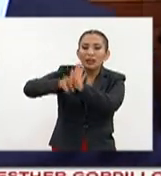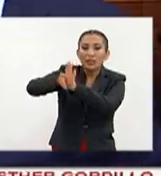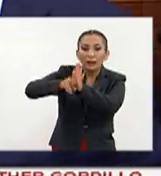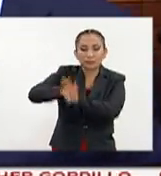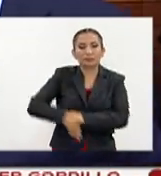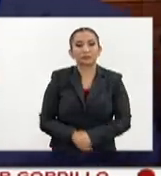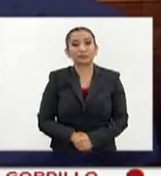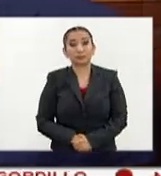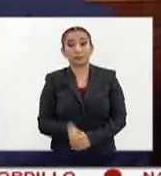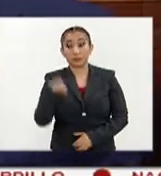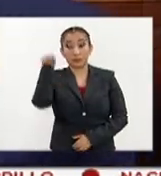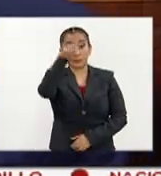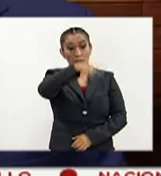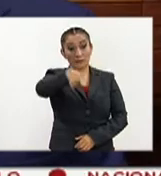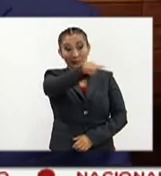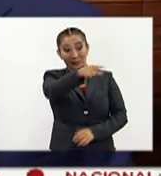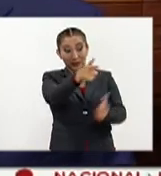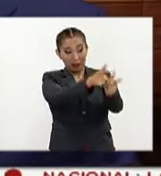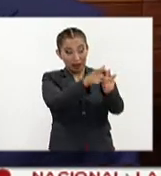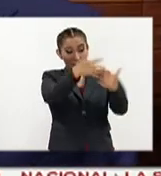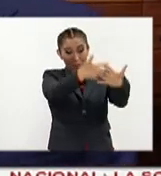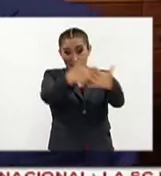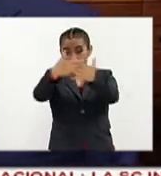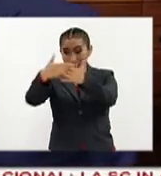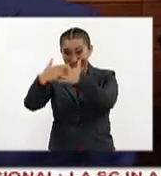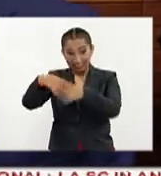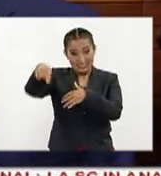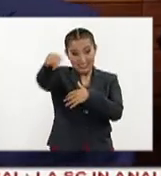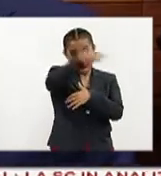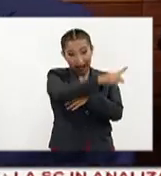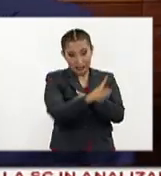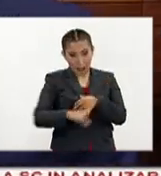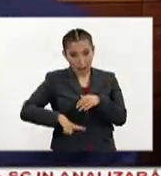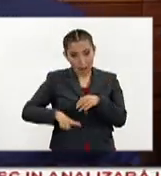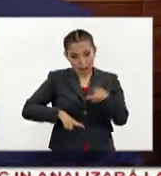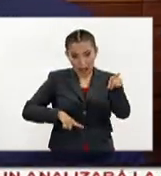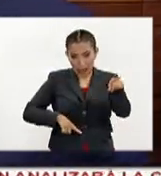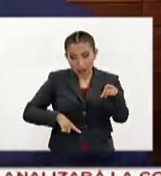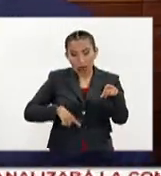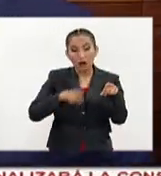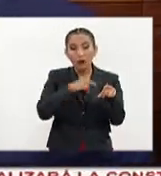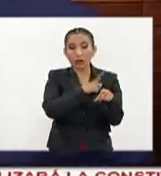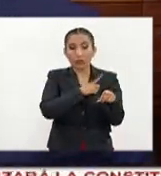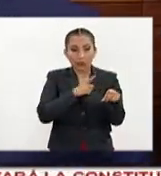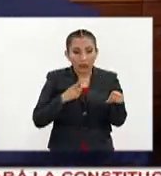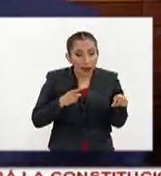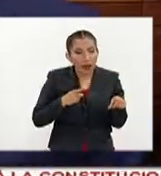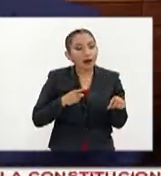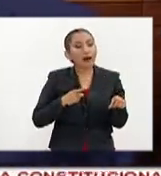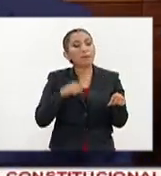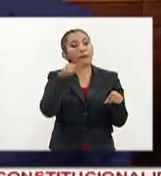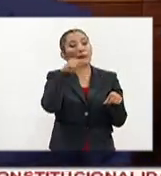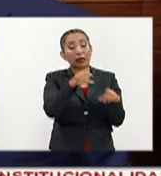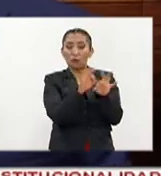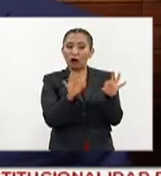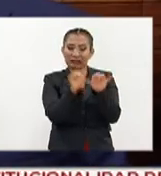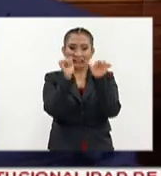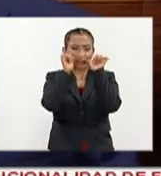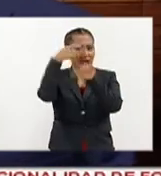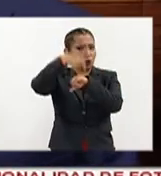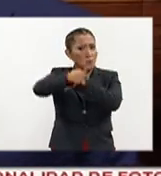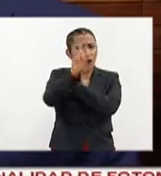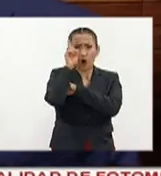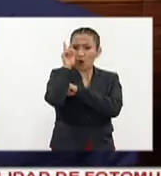el compromiso de los medios públicos, entiendo yo, es, y para los que no es, debiera ser una prioridad